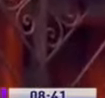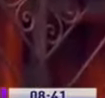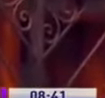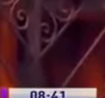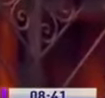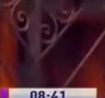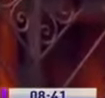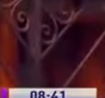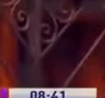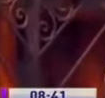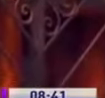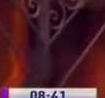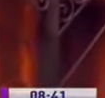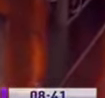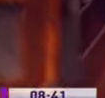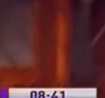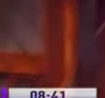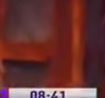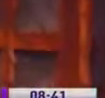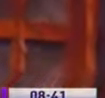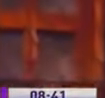filas, carrera más, cambio afuera.